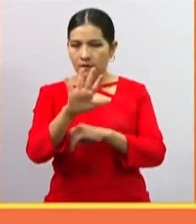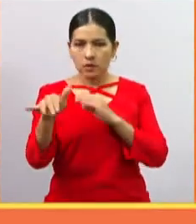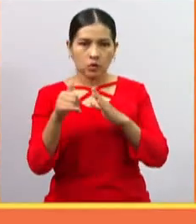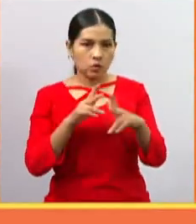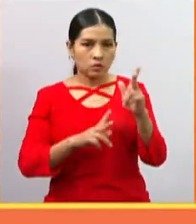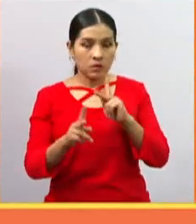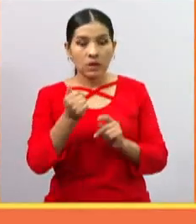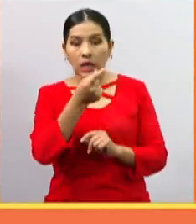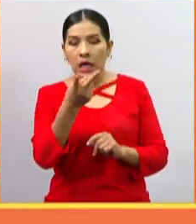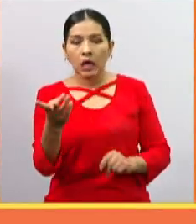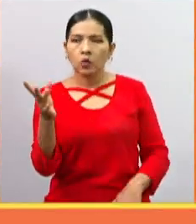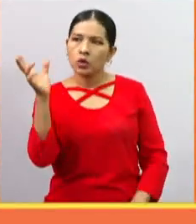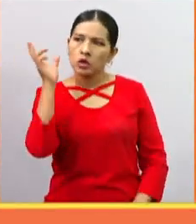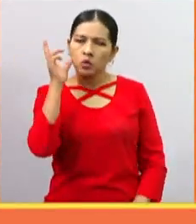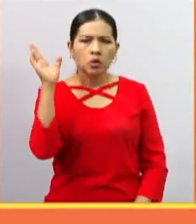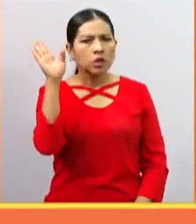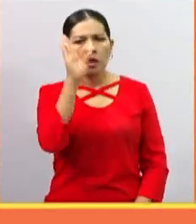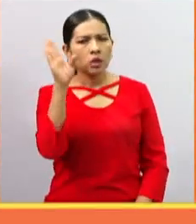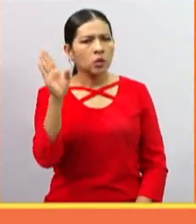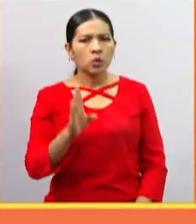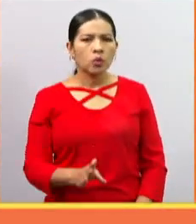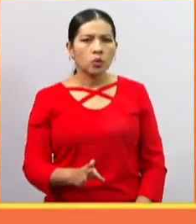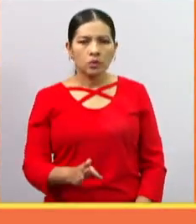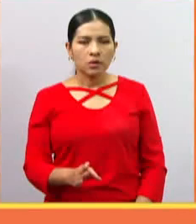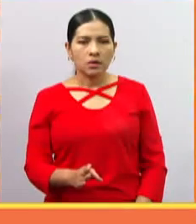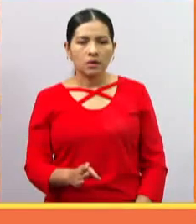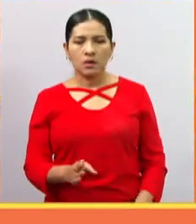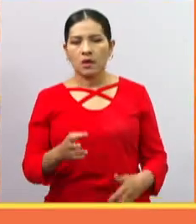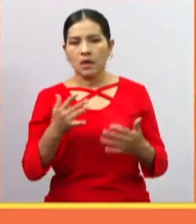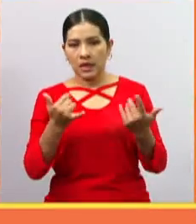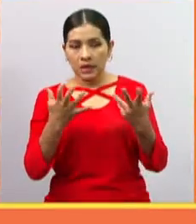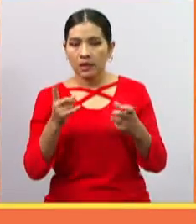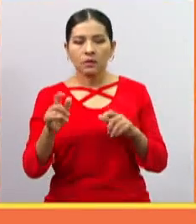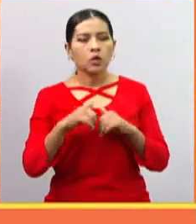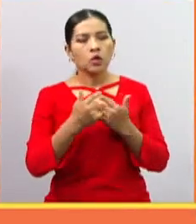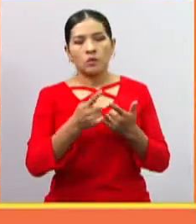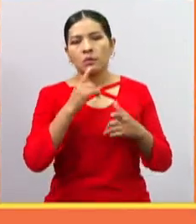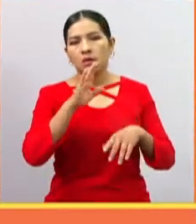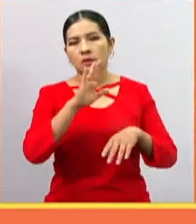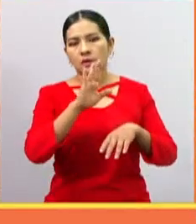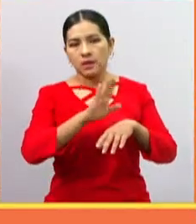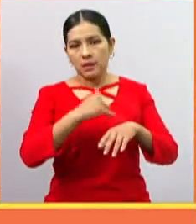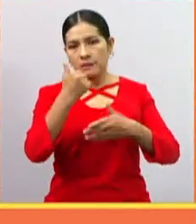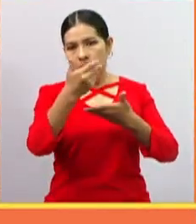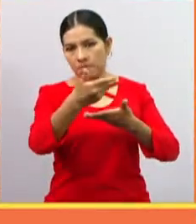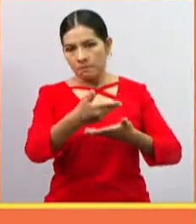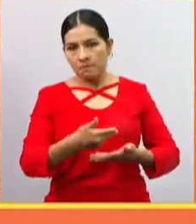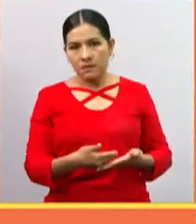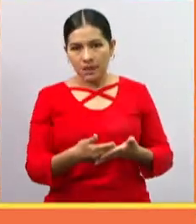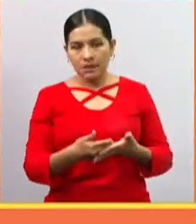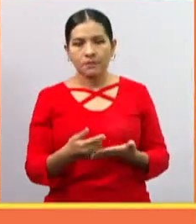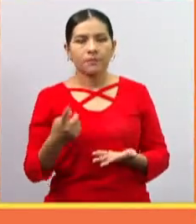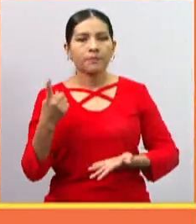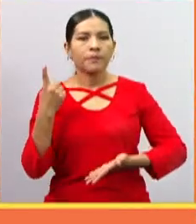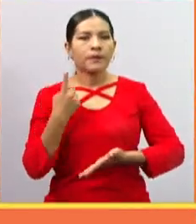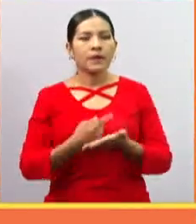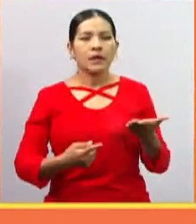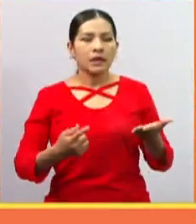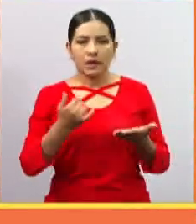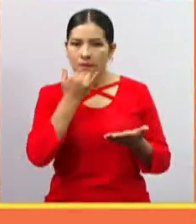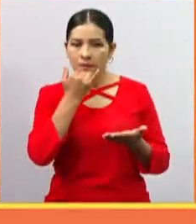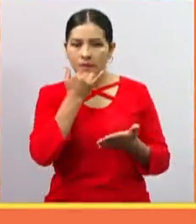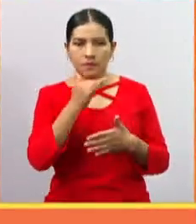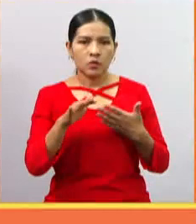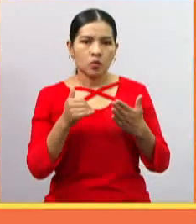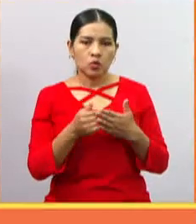nunca han escuchado un concierto de la Orquesta Sinfónica Nacional? ¿Por qué invitarlos? ¿Qué es lo que pasa cuando uno ingresa, se siente en